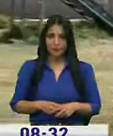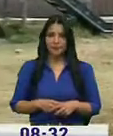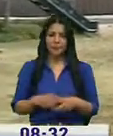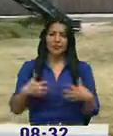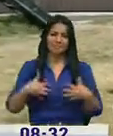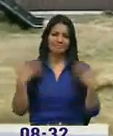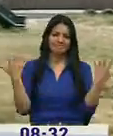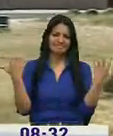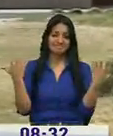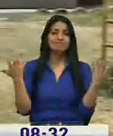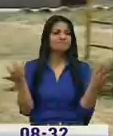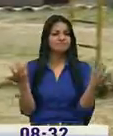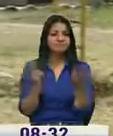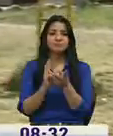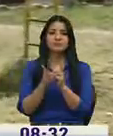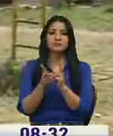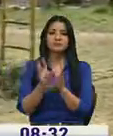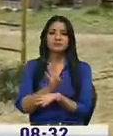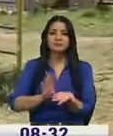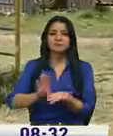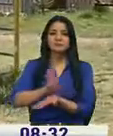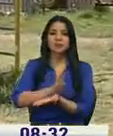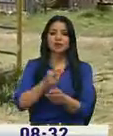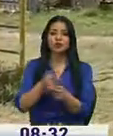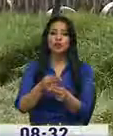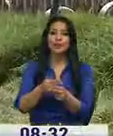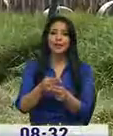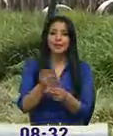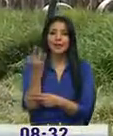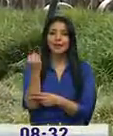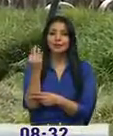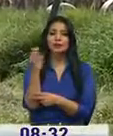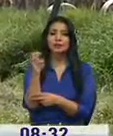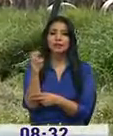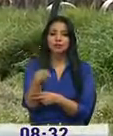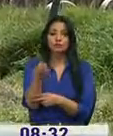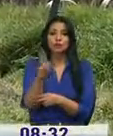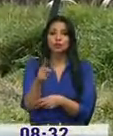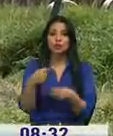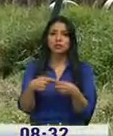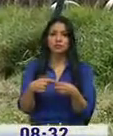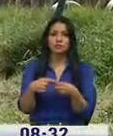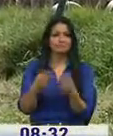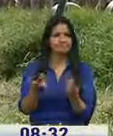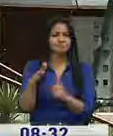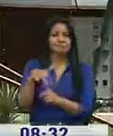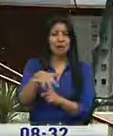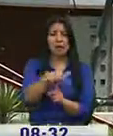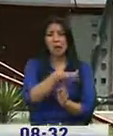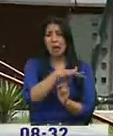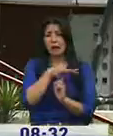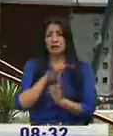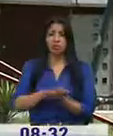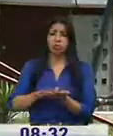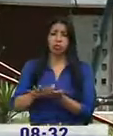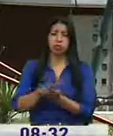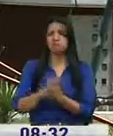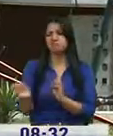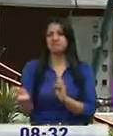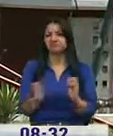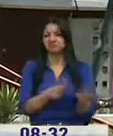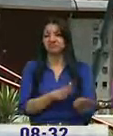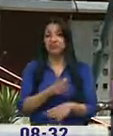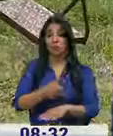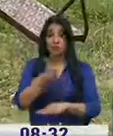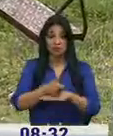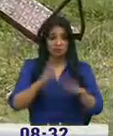Indignados dicen estar los vecinos del barrio 14 de enero al sur de la ciudad ante lo que consideran un verdadero abandono por parte de las